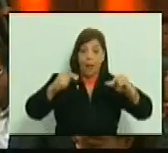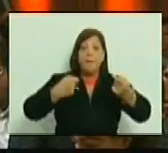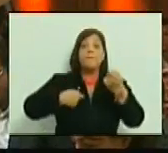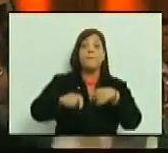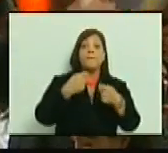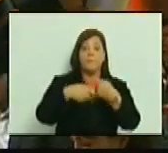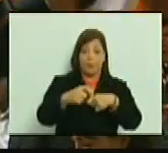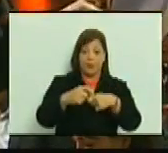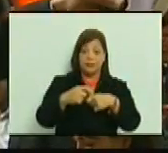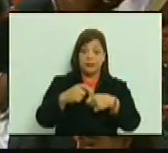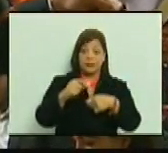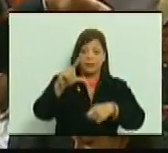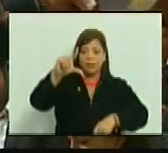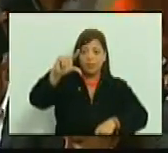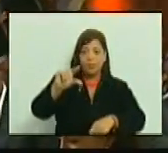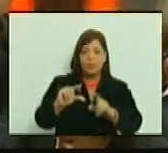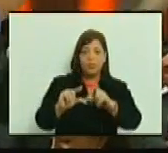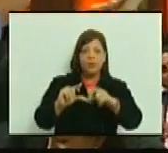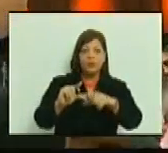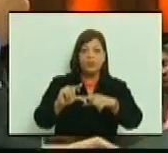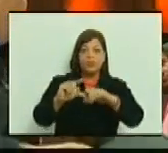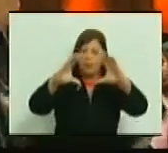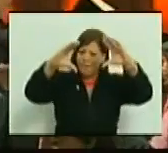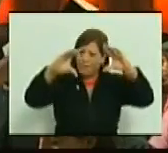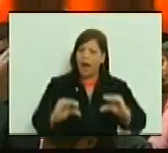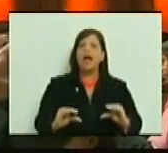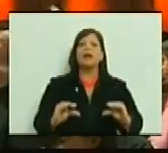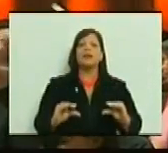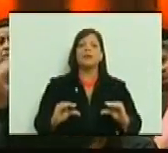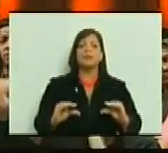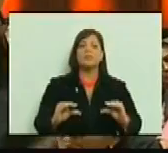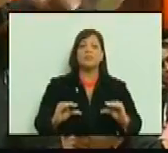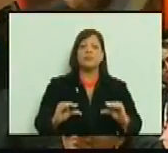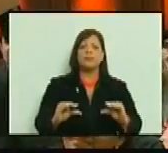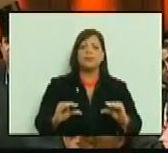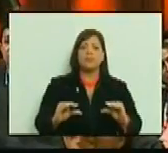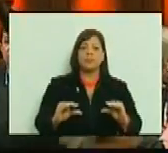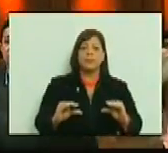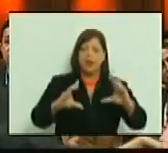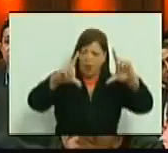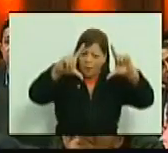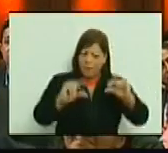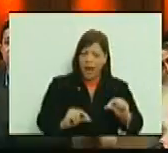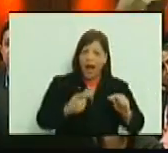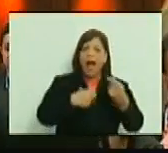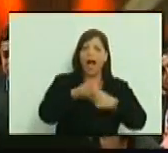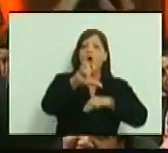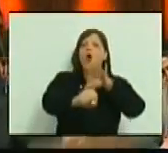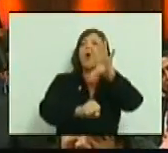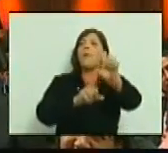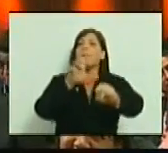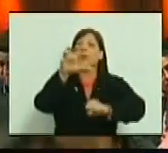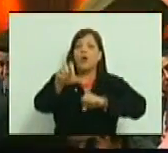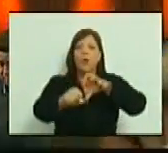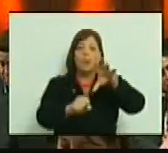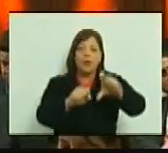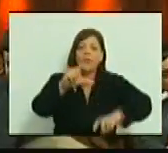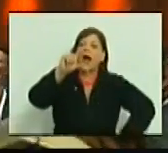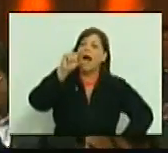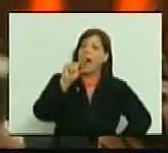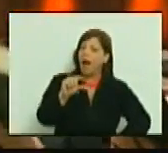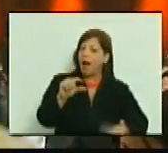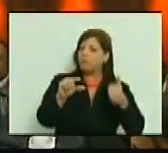también se bajen los precios, que se abaraten los costos y que el consumidor